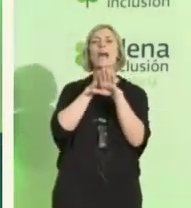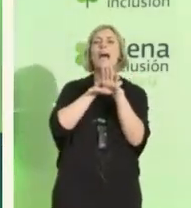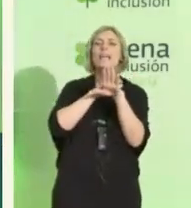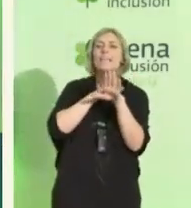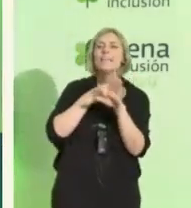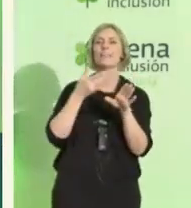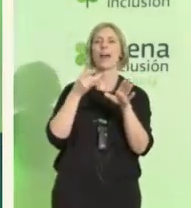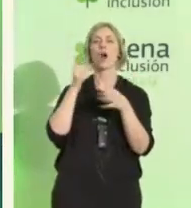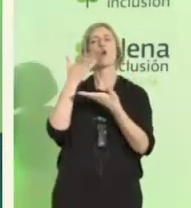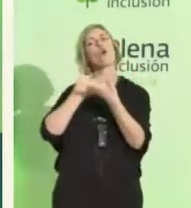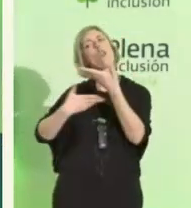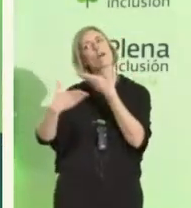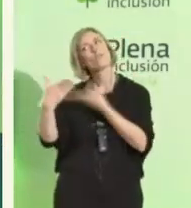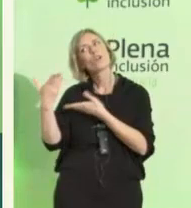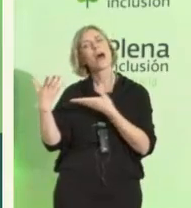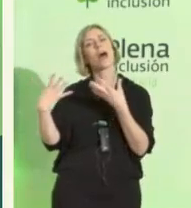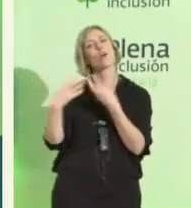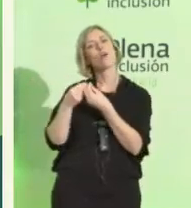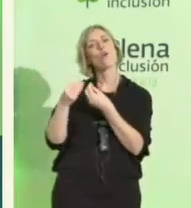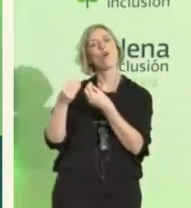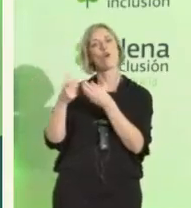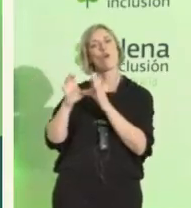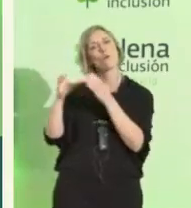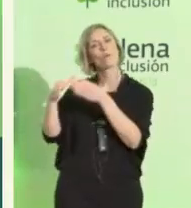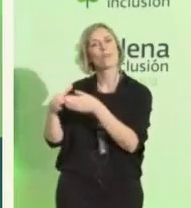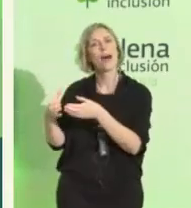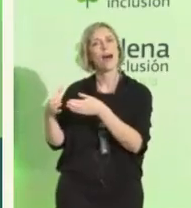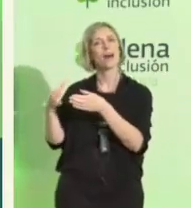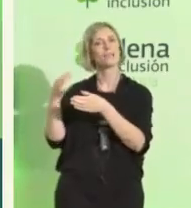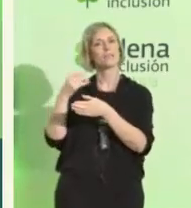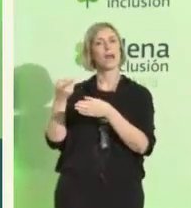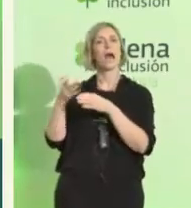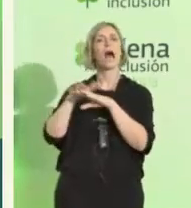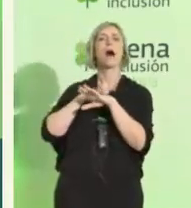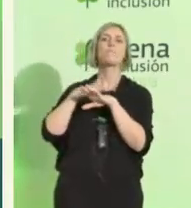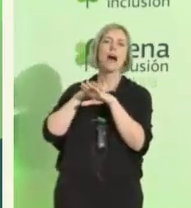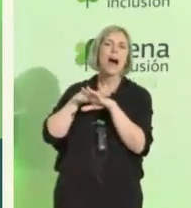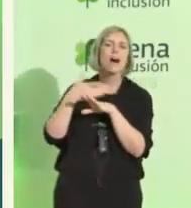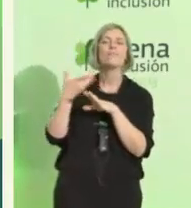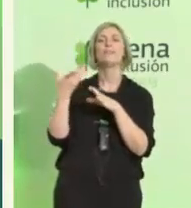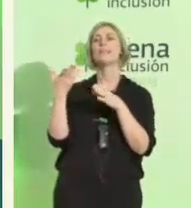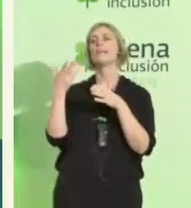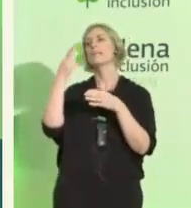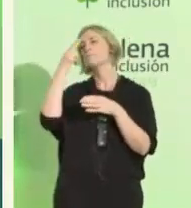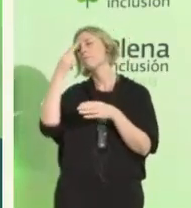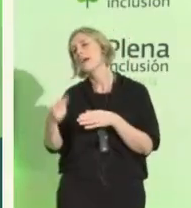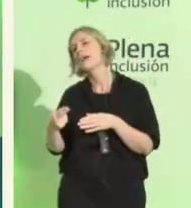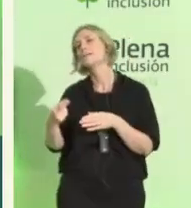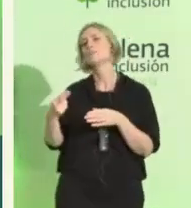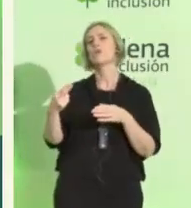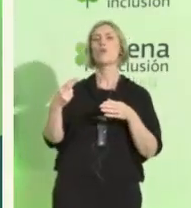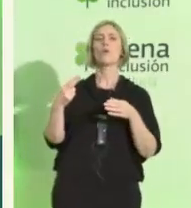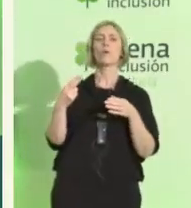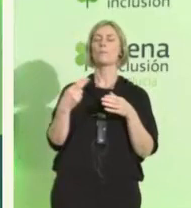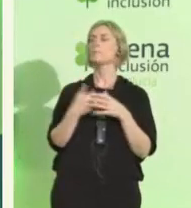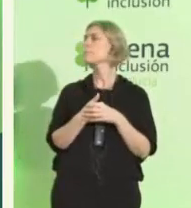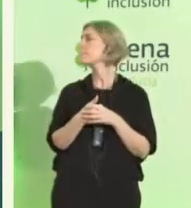sea amable Pero está bien que habla del mundo no solamente